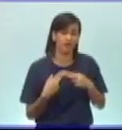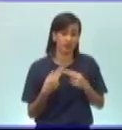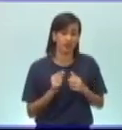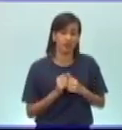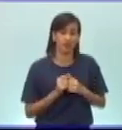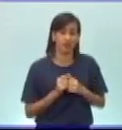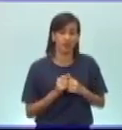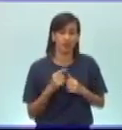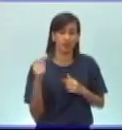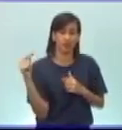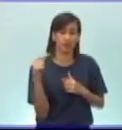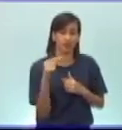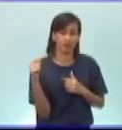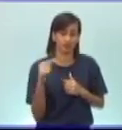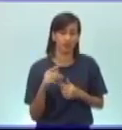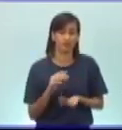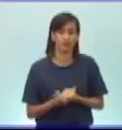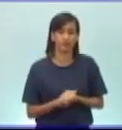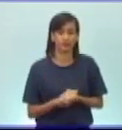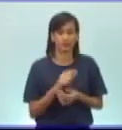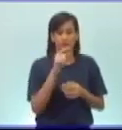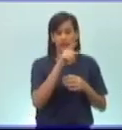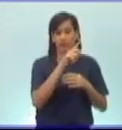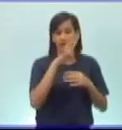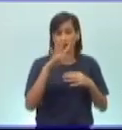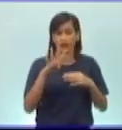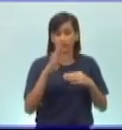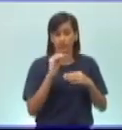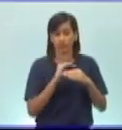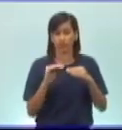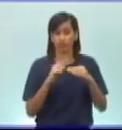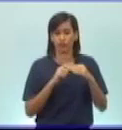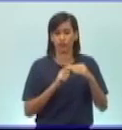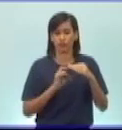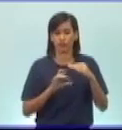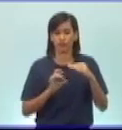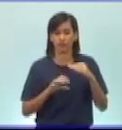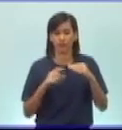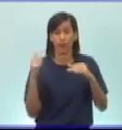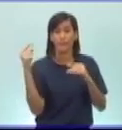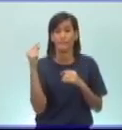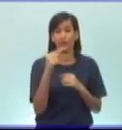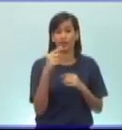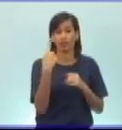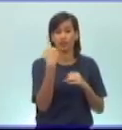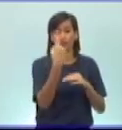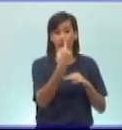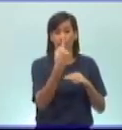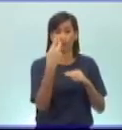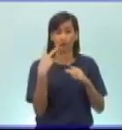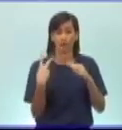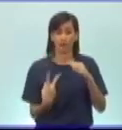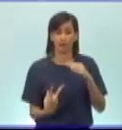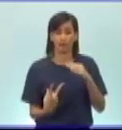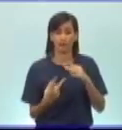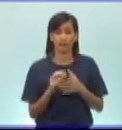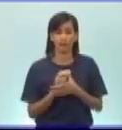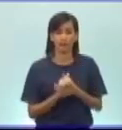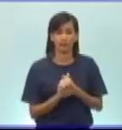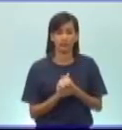a representar acá la operación: 14 sobre 15 menos